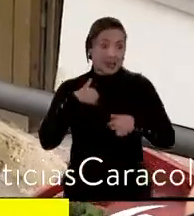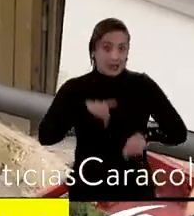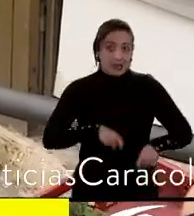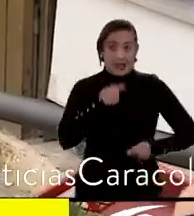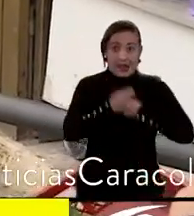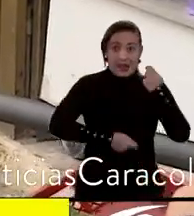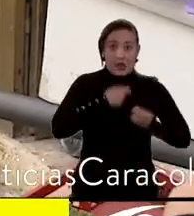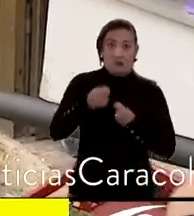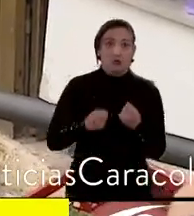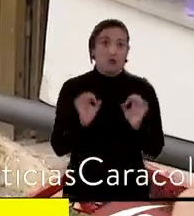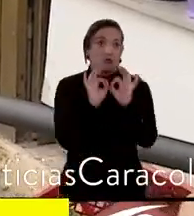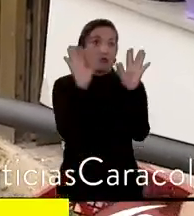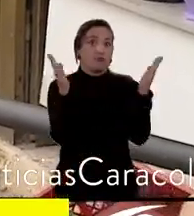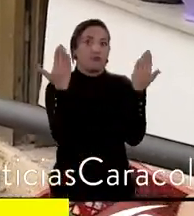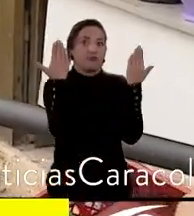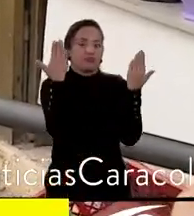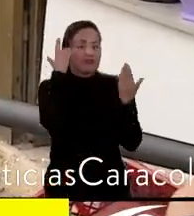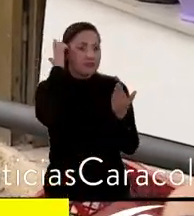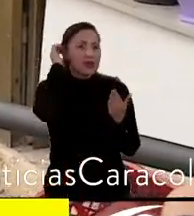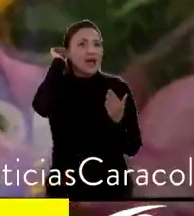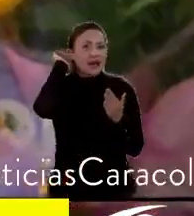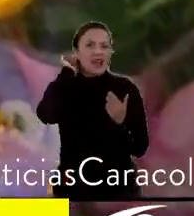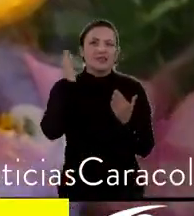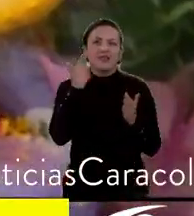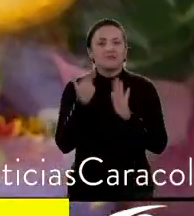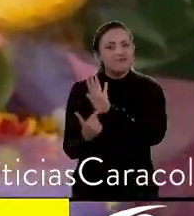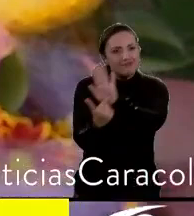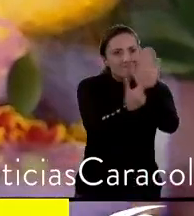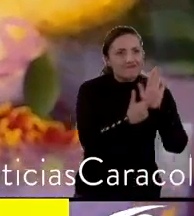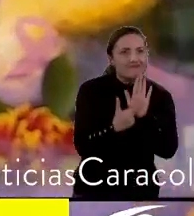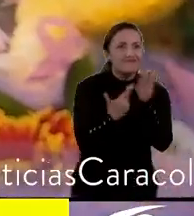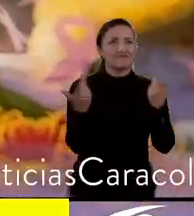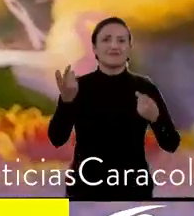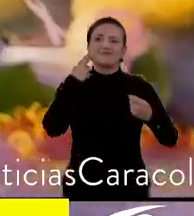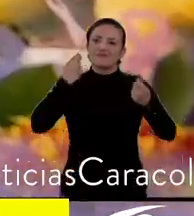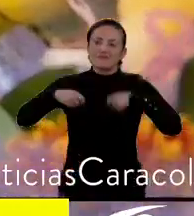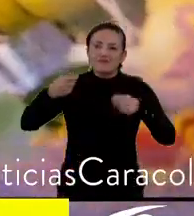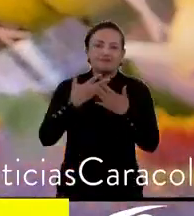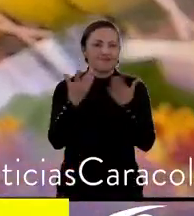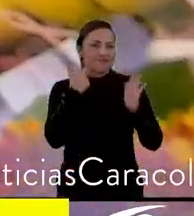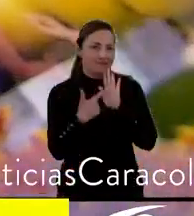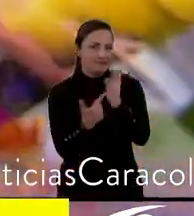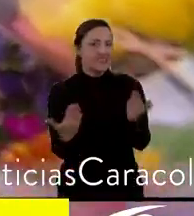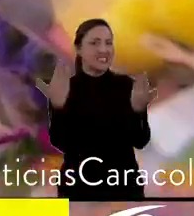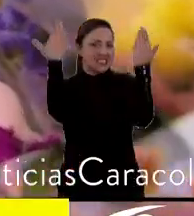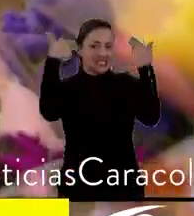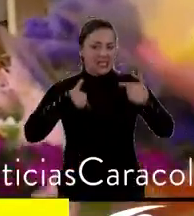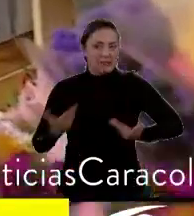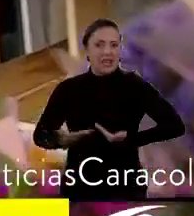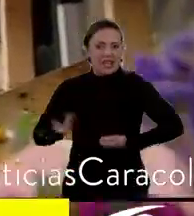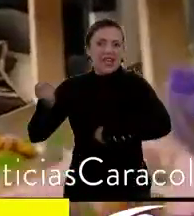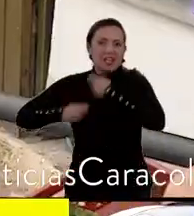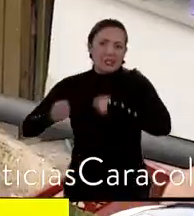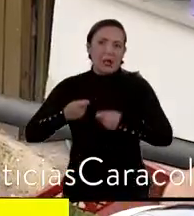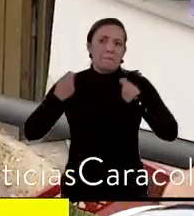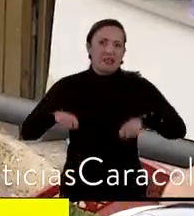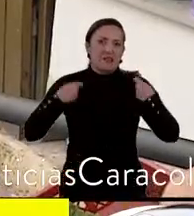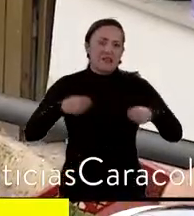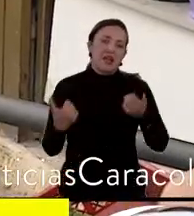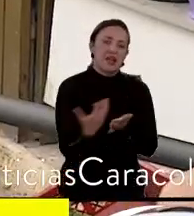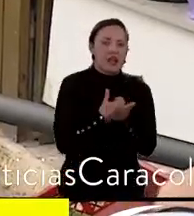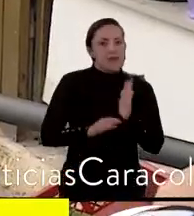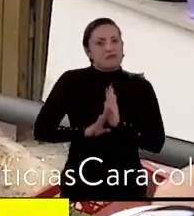una oportunidad de darnos a conocer, de promover, y es una gran oportunidad pues para poder vender un poco más y